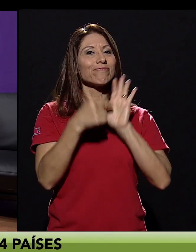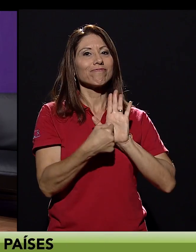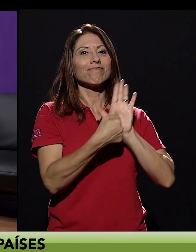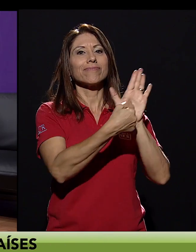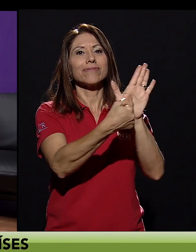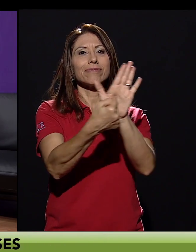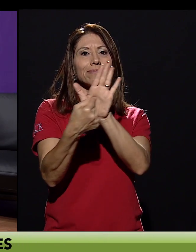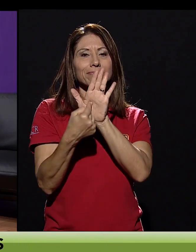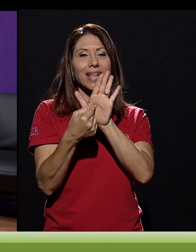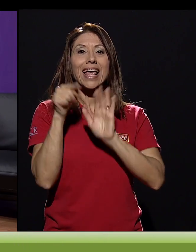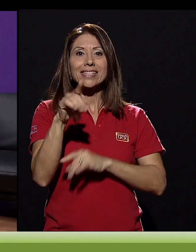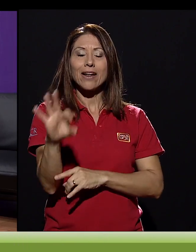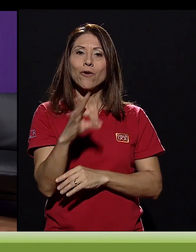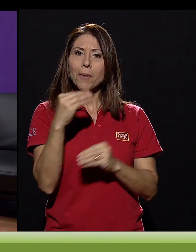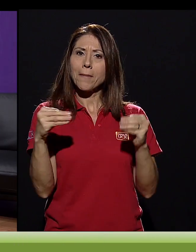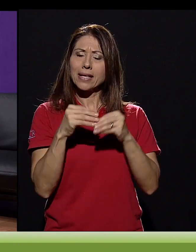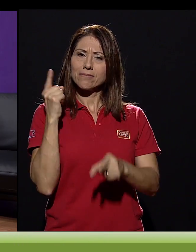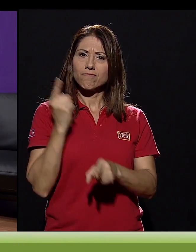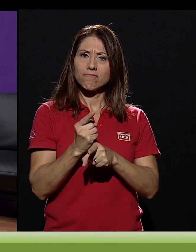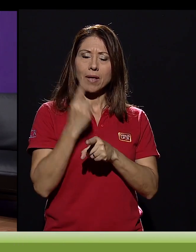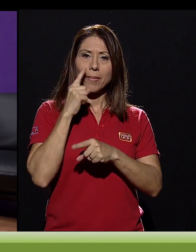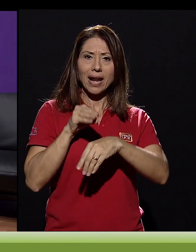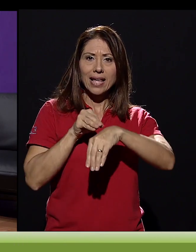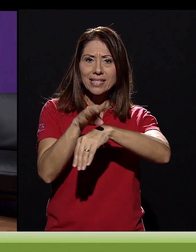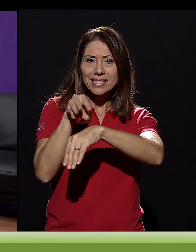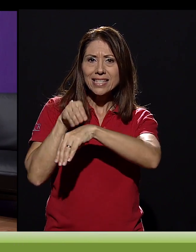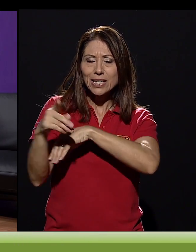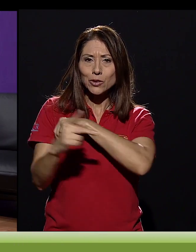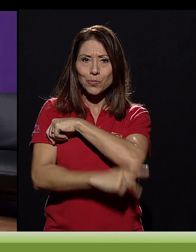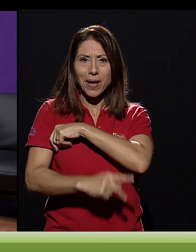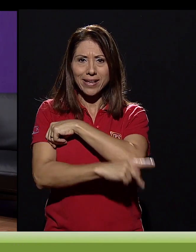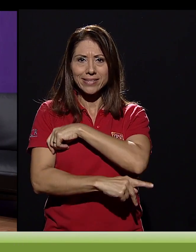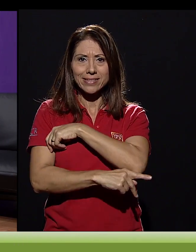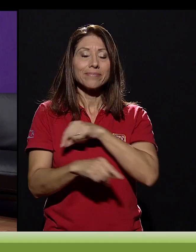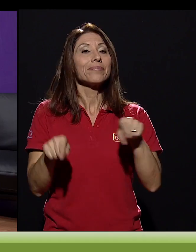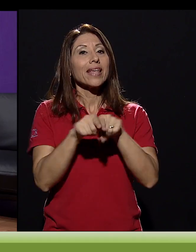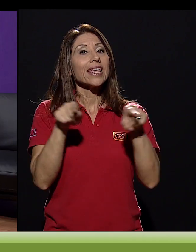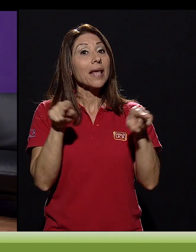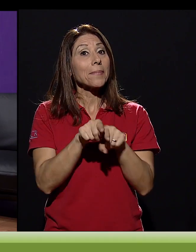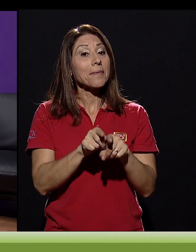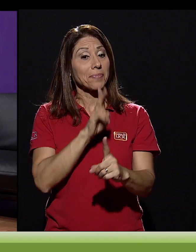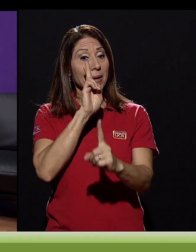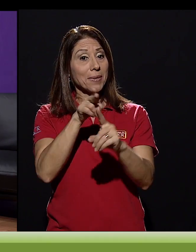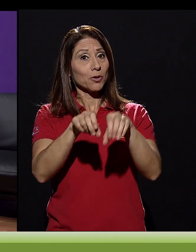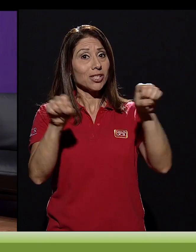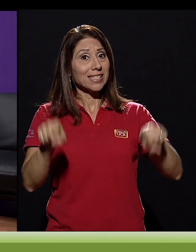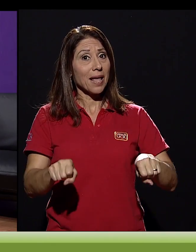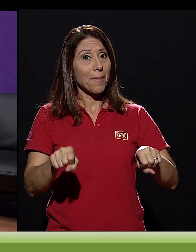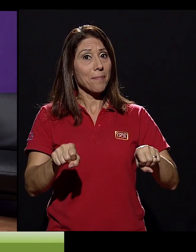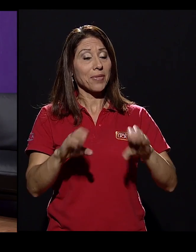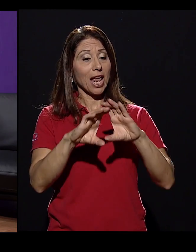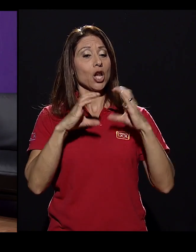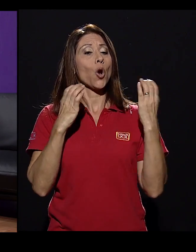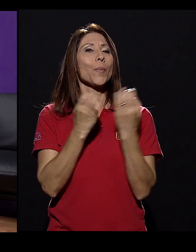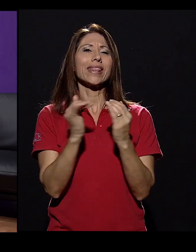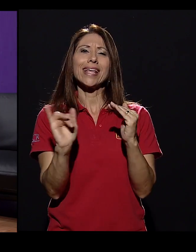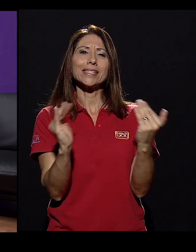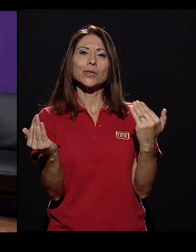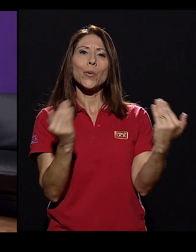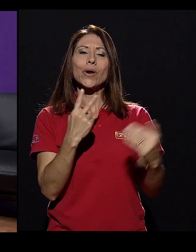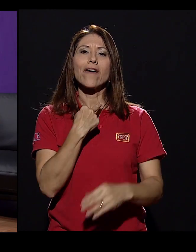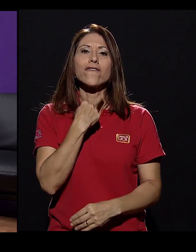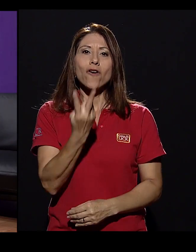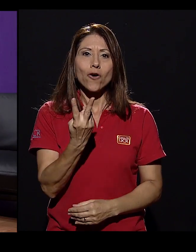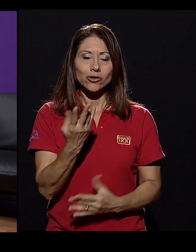al mundo. Entonces, esa es la manera más efectiva de incidir en los países, ¿verdad? Y también en el mismo sistema, el comité es una voz. Si